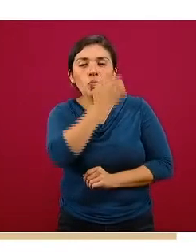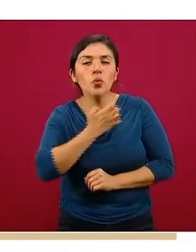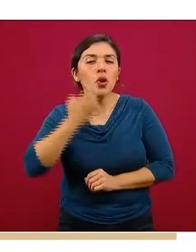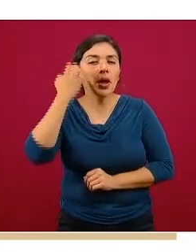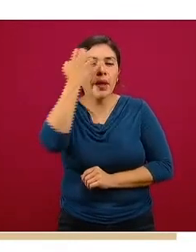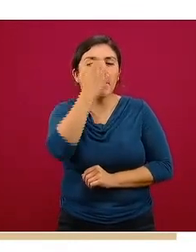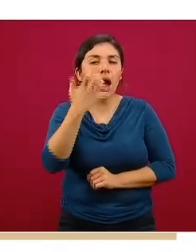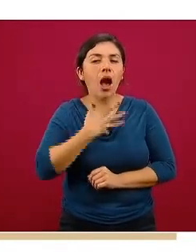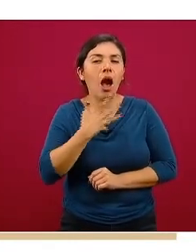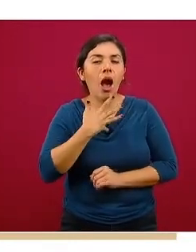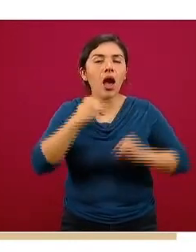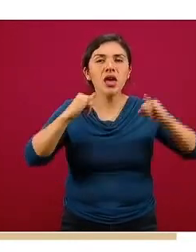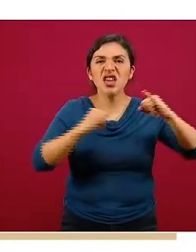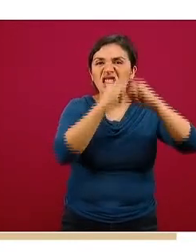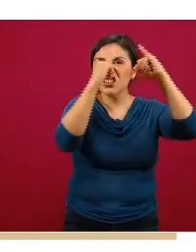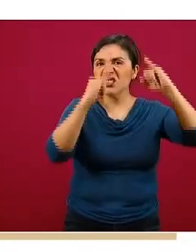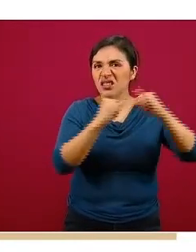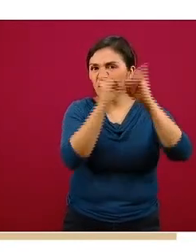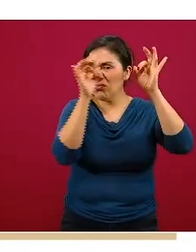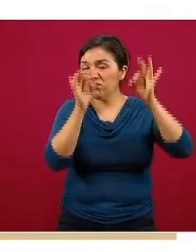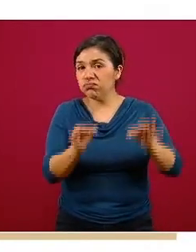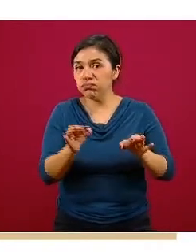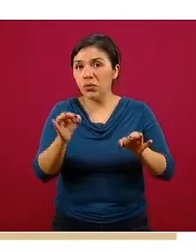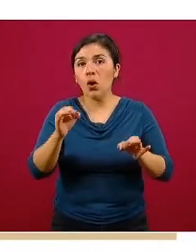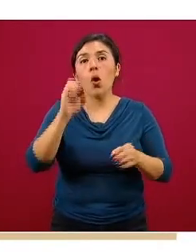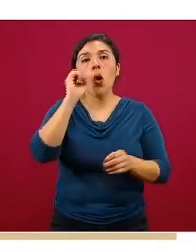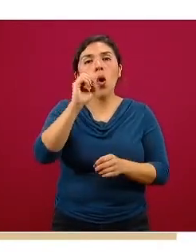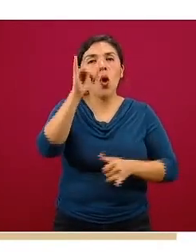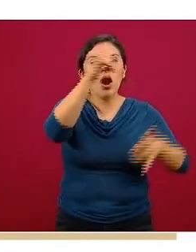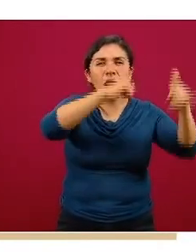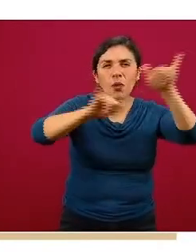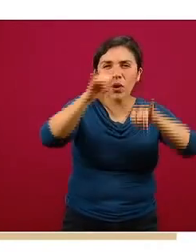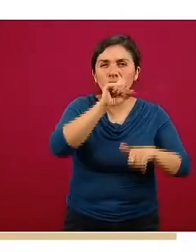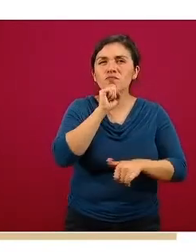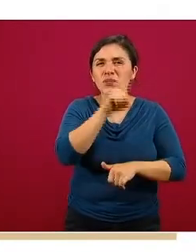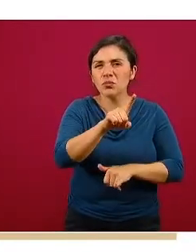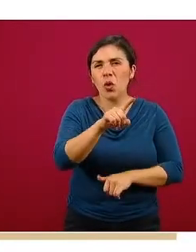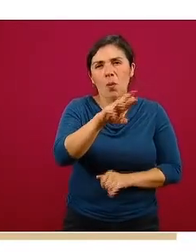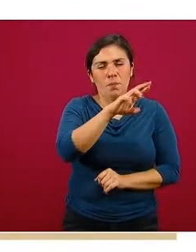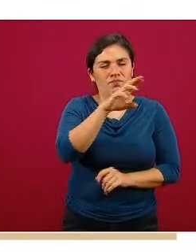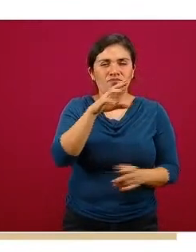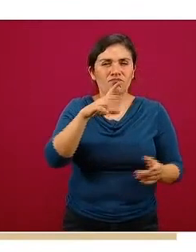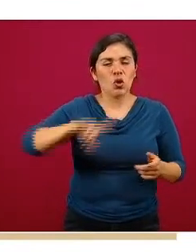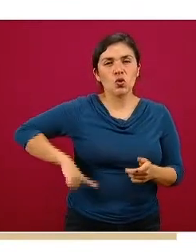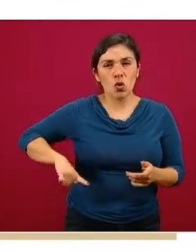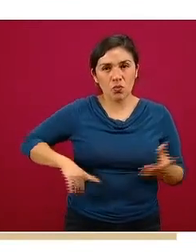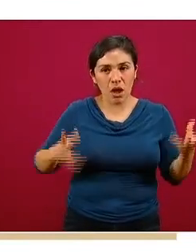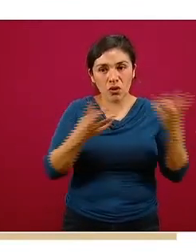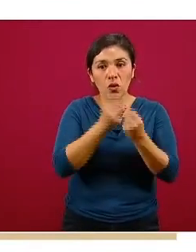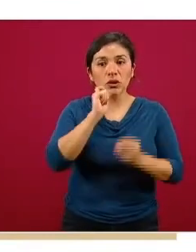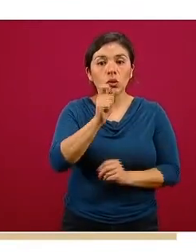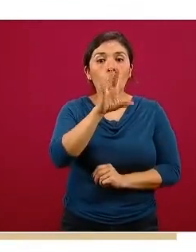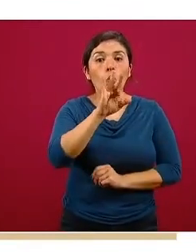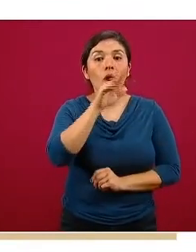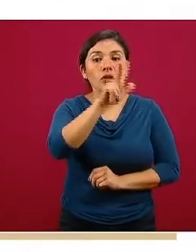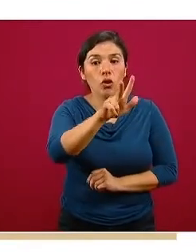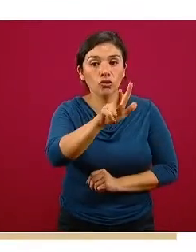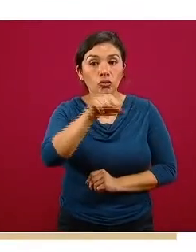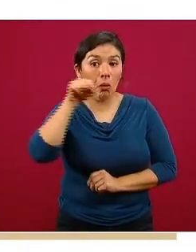el ámbito institucional o en los laboratorios de la red tienen. 48 es el porcentaje de positividad en la red, aquí